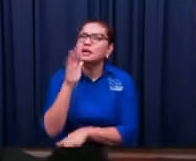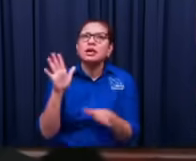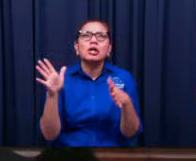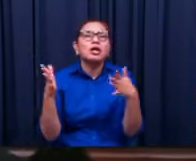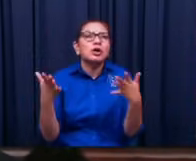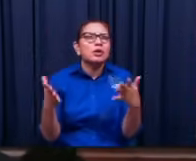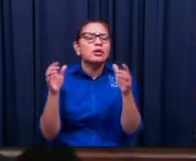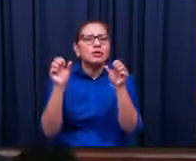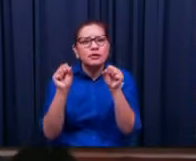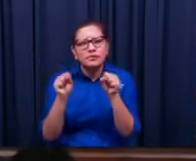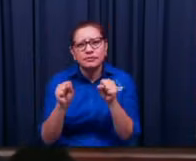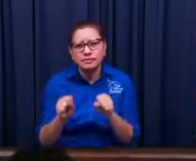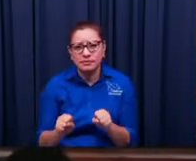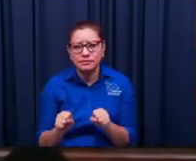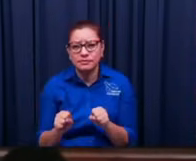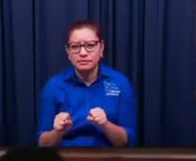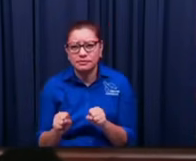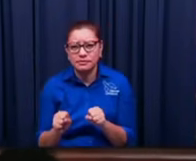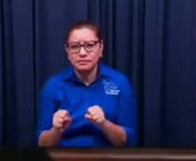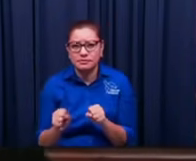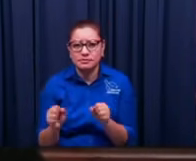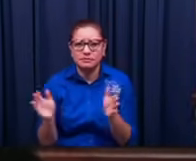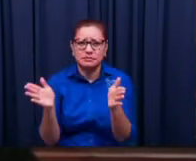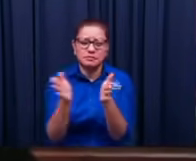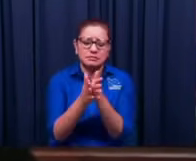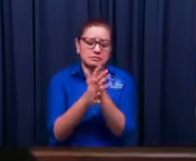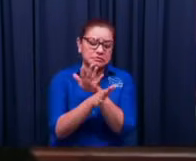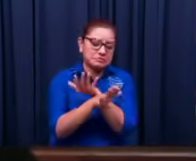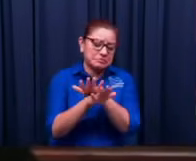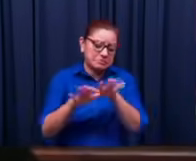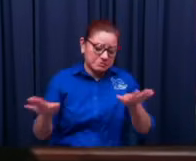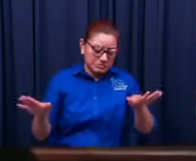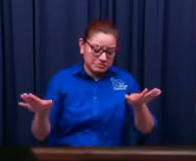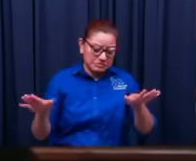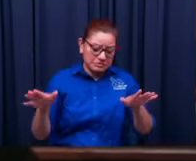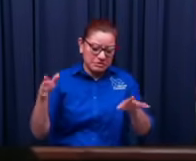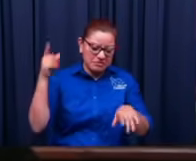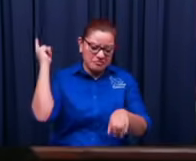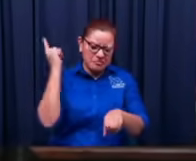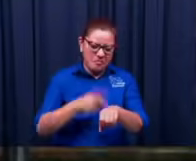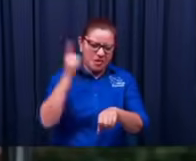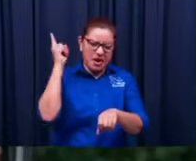puedo hacer para quitarte la fuerza y castigarte?